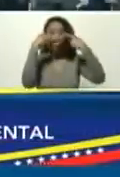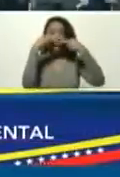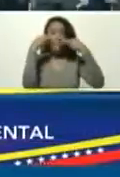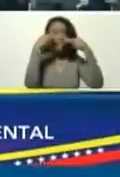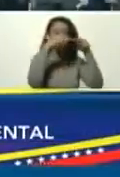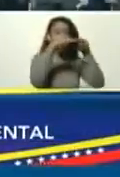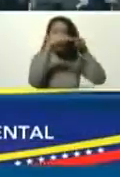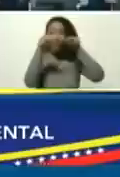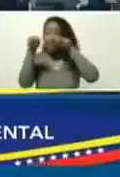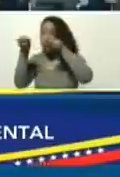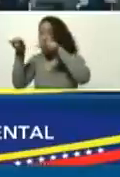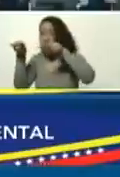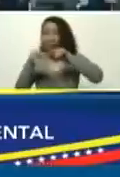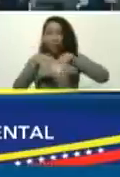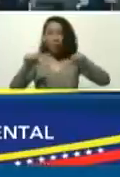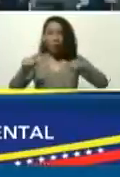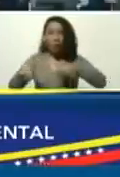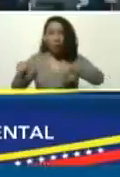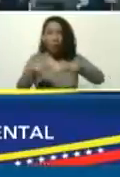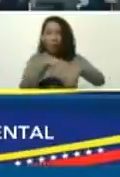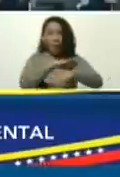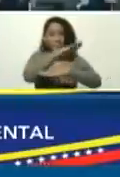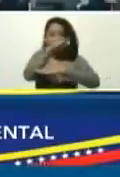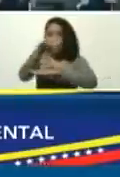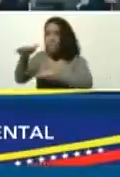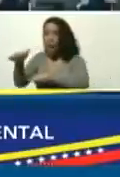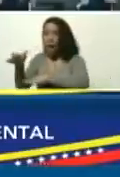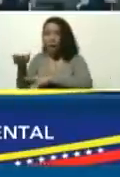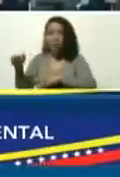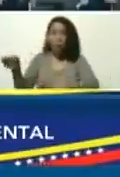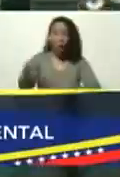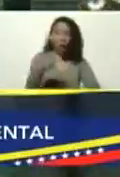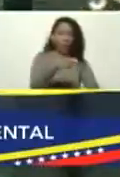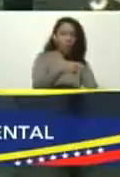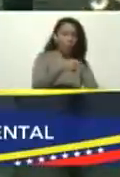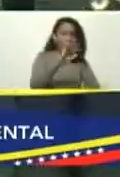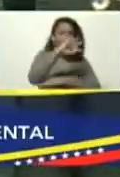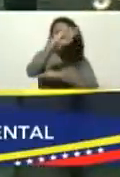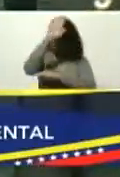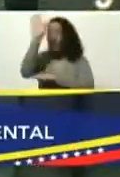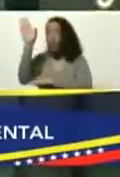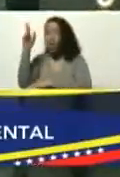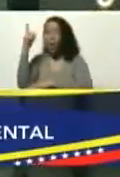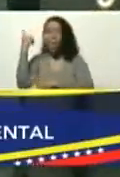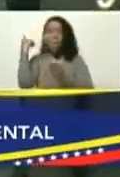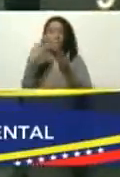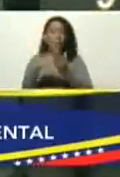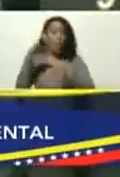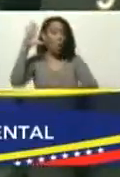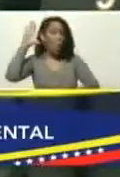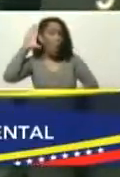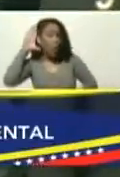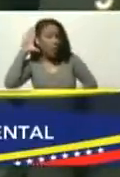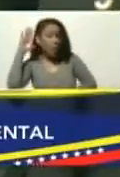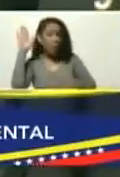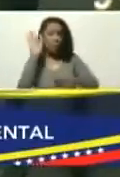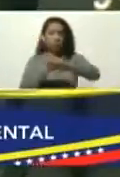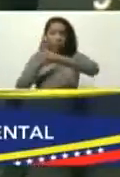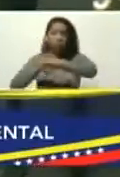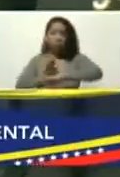sobre el territorio, sobre el espacio, sobre los mares, sobre los ríos. Mil oídos. Alerta